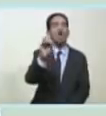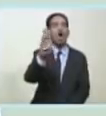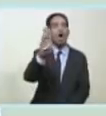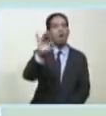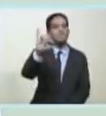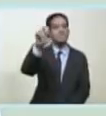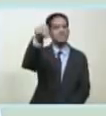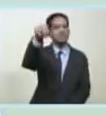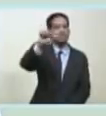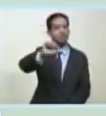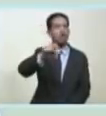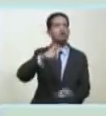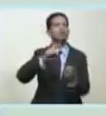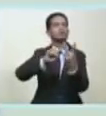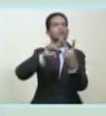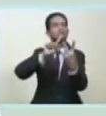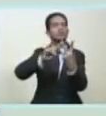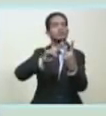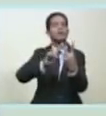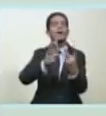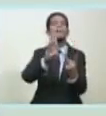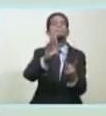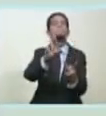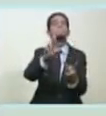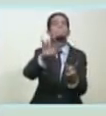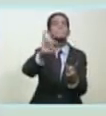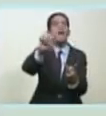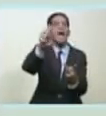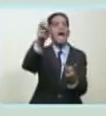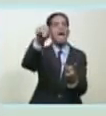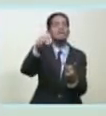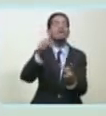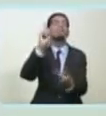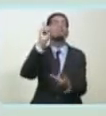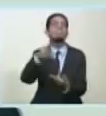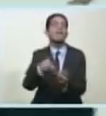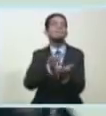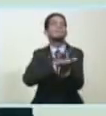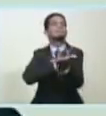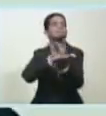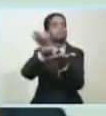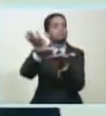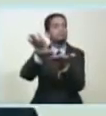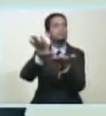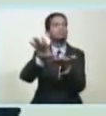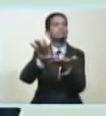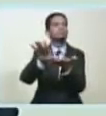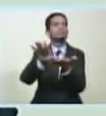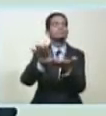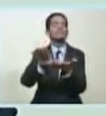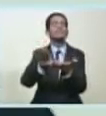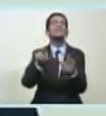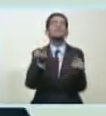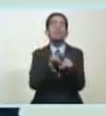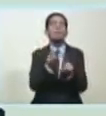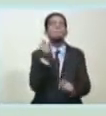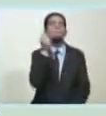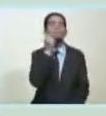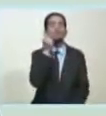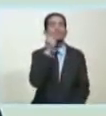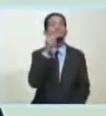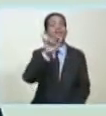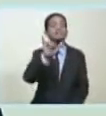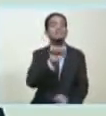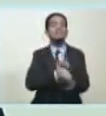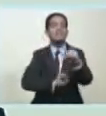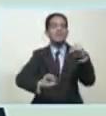de la sección política, el señor Brian Naranjo. Deben irse del país en 48 horas en protesta y en defensa